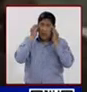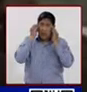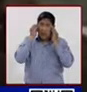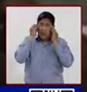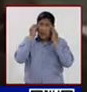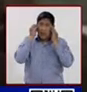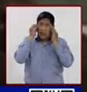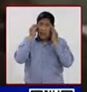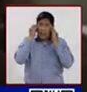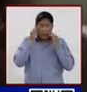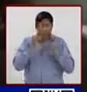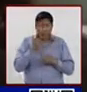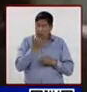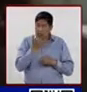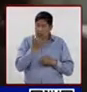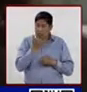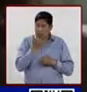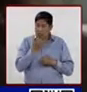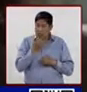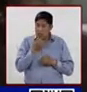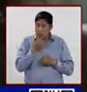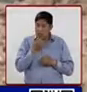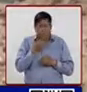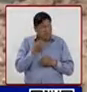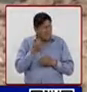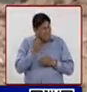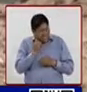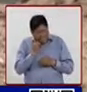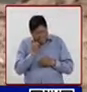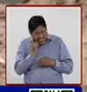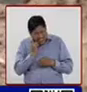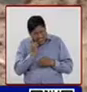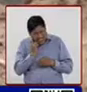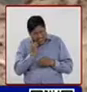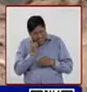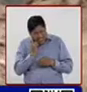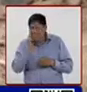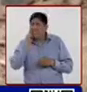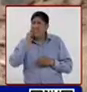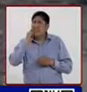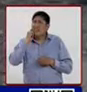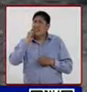Dormí y hasta que salga se la había llevado.